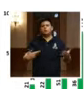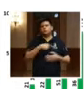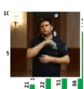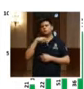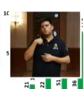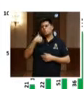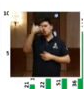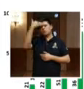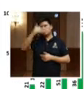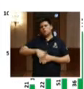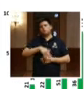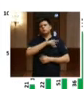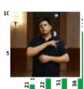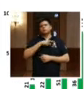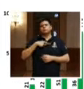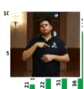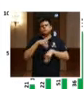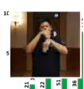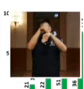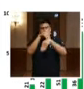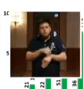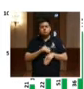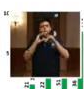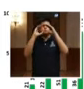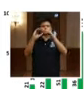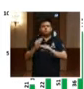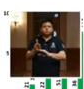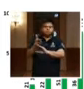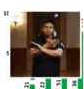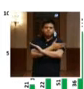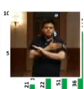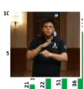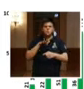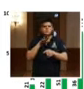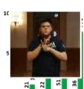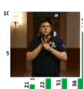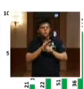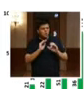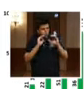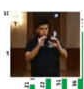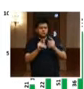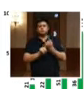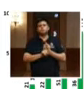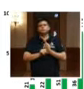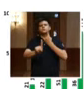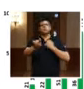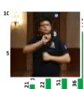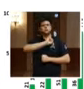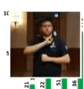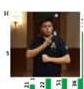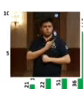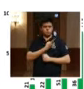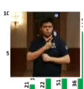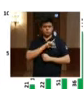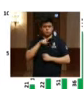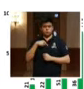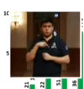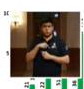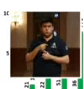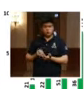convencidos que tenemos que seguir con las medidas de prevención. ¿Cuáles? La sana distancia, no salir si